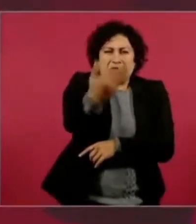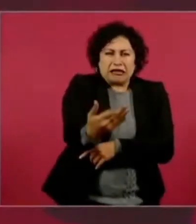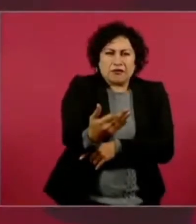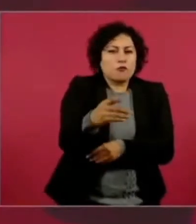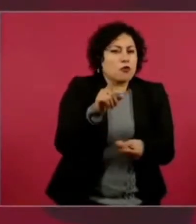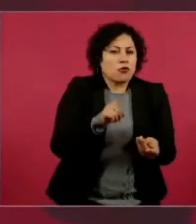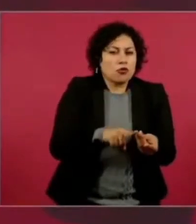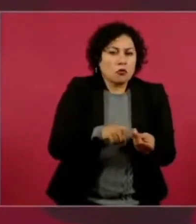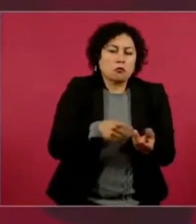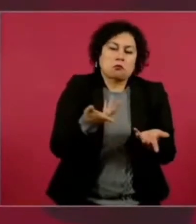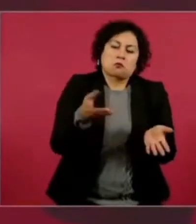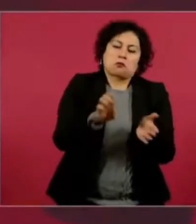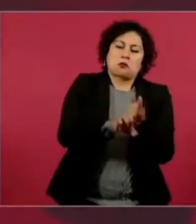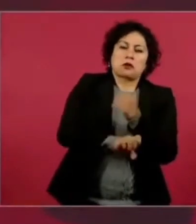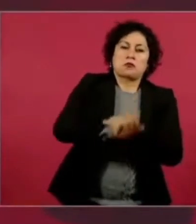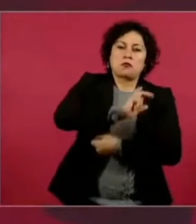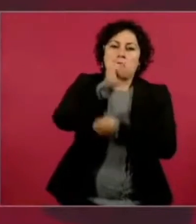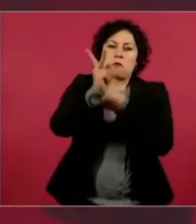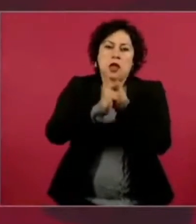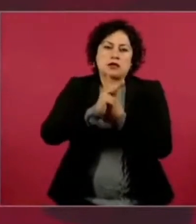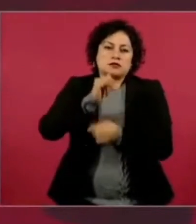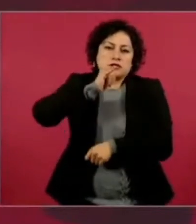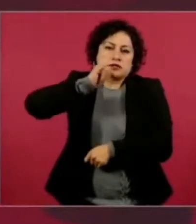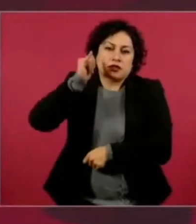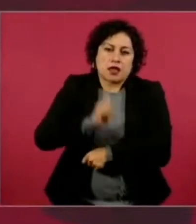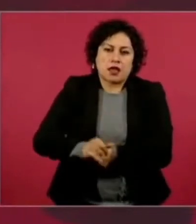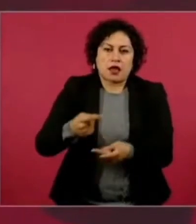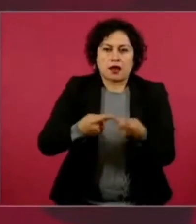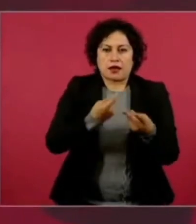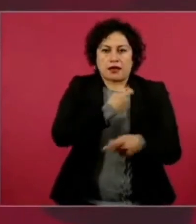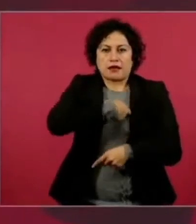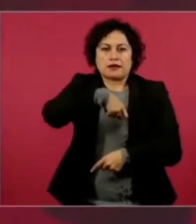España, y no pasa nada.